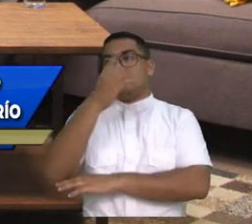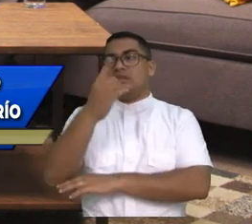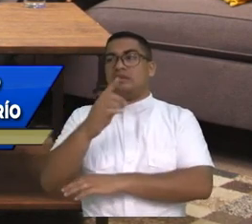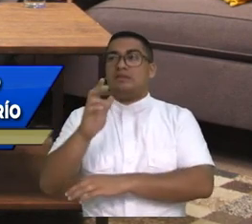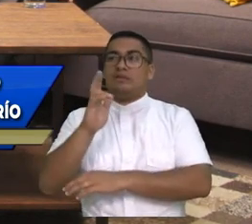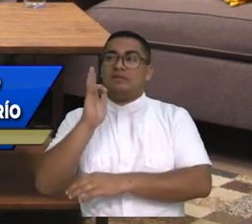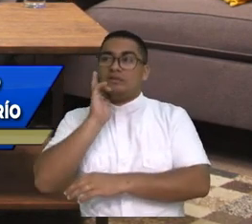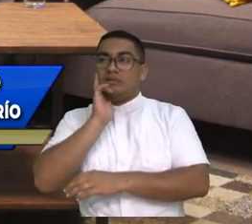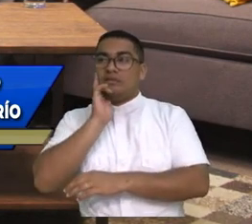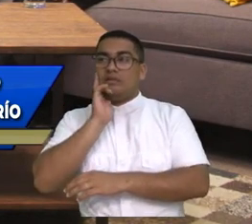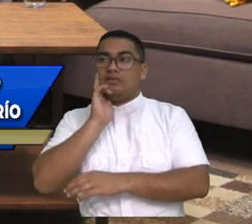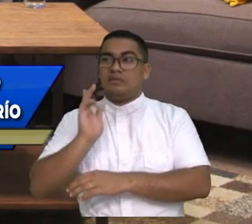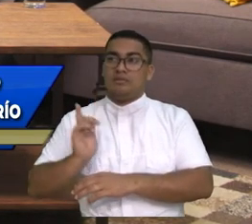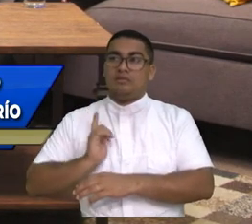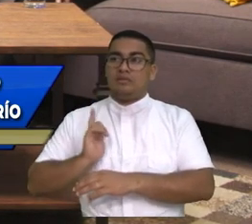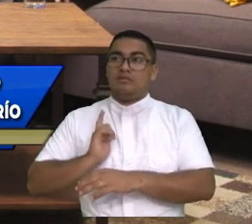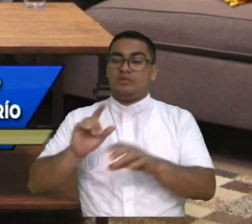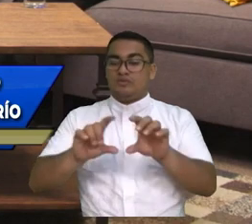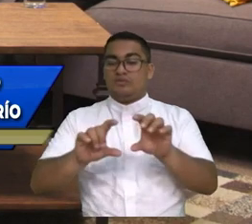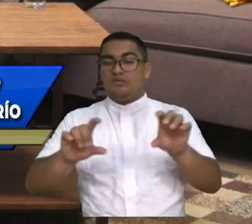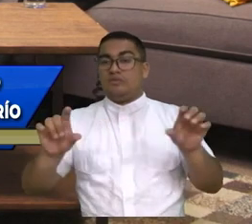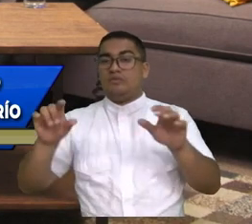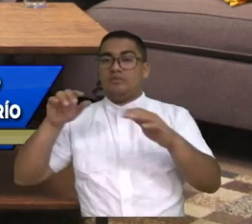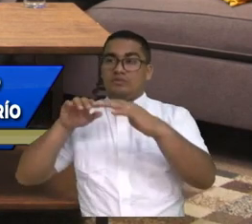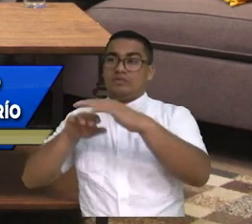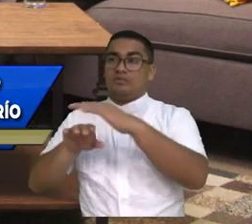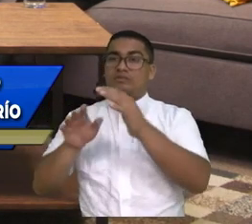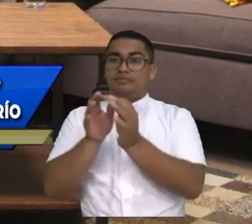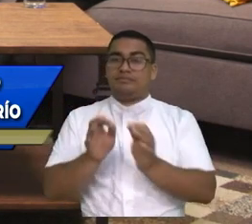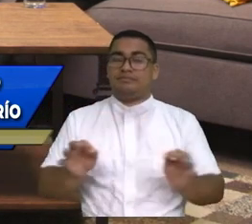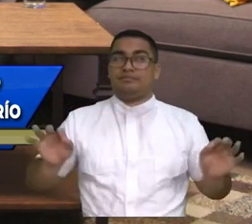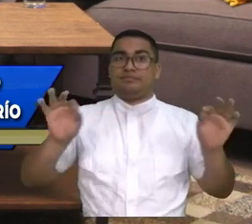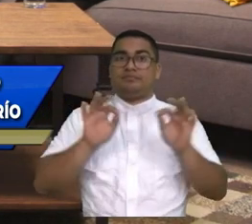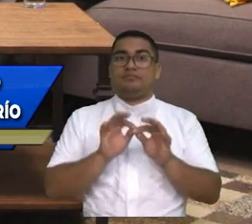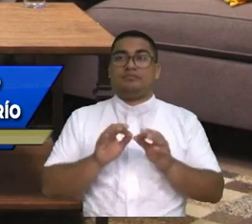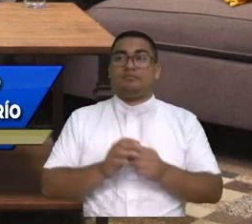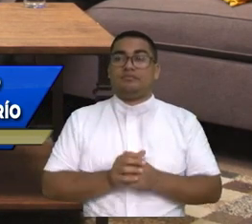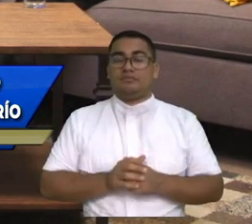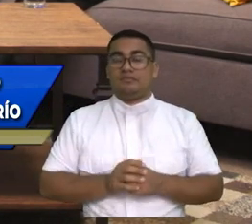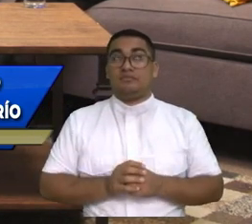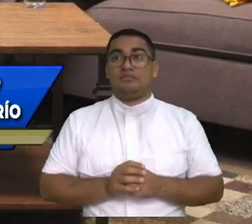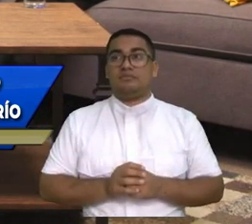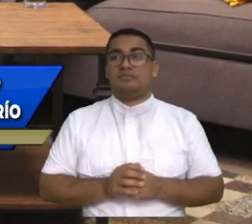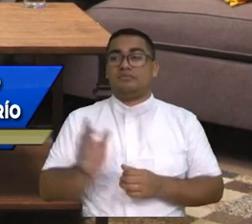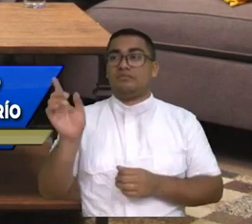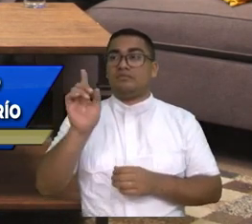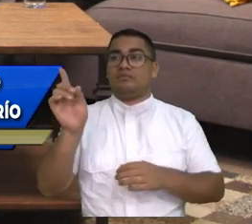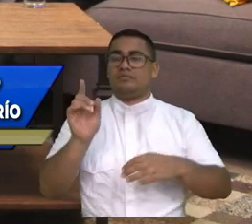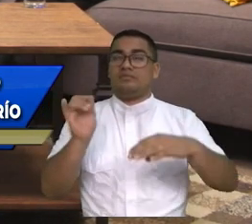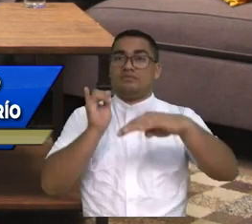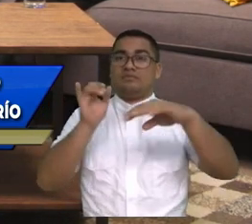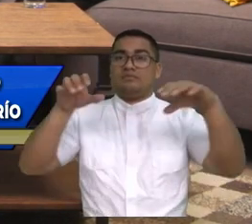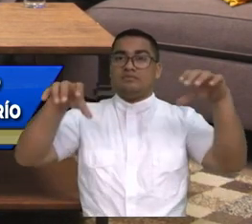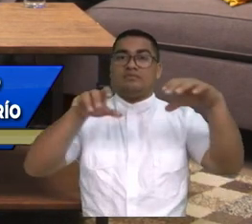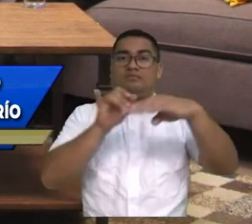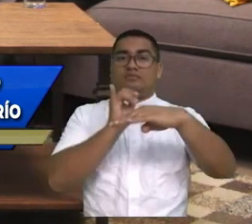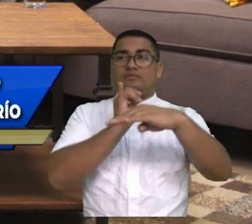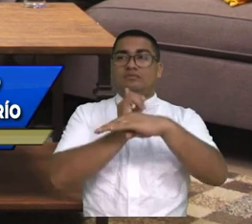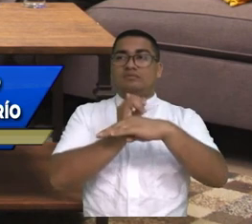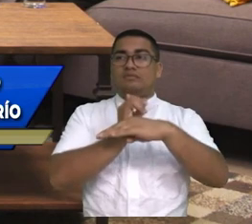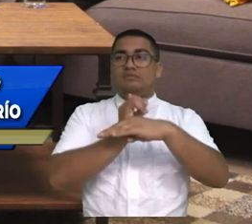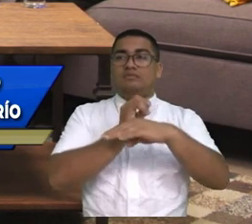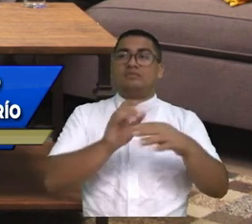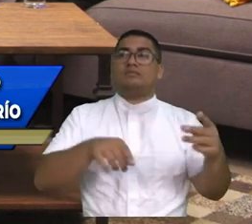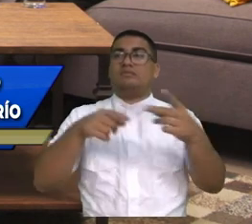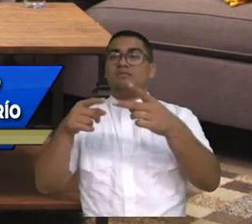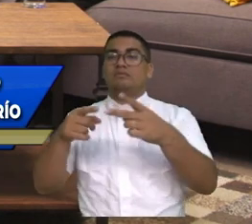Ahí tenemos el clarinete todavía como, como una reliquia importante. Entonces, se le veló en la iglesia catedral, ¿sí? en el convento de los